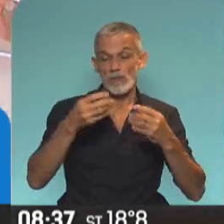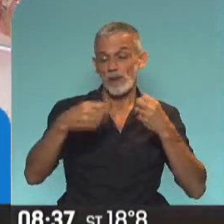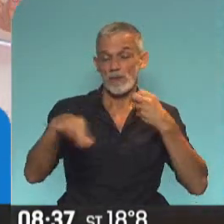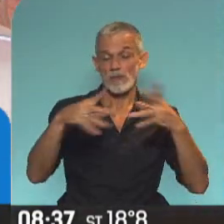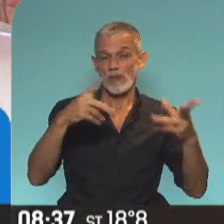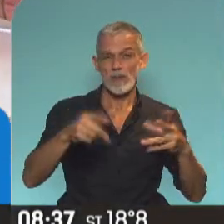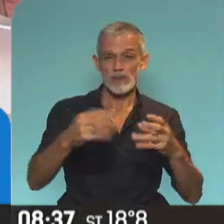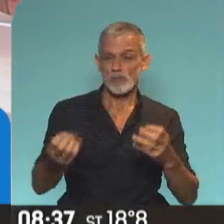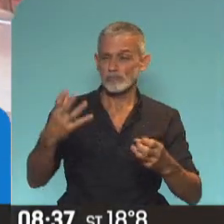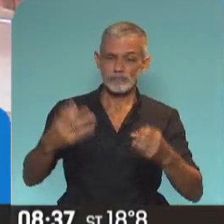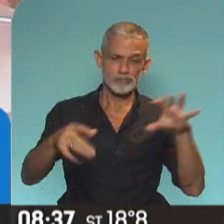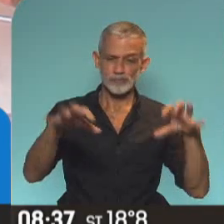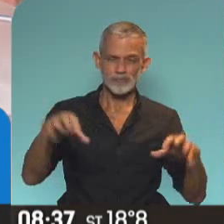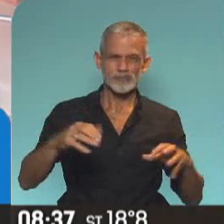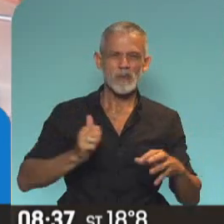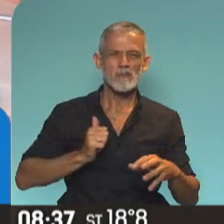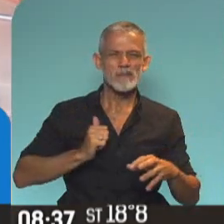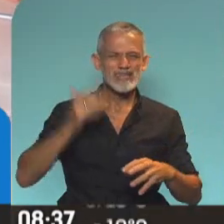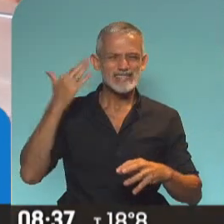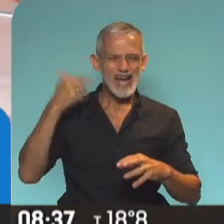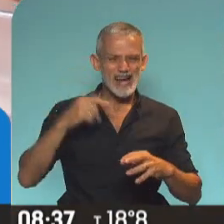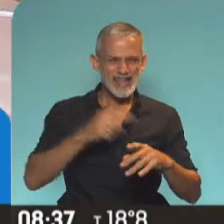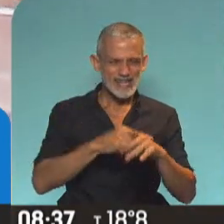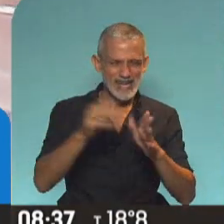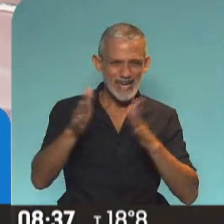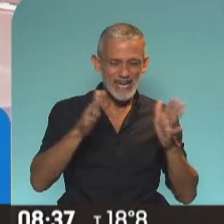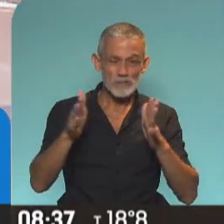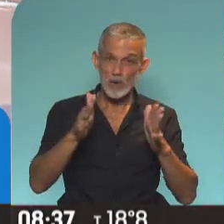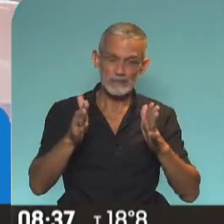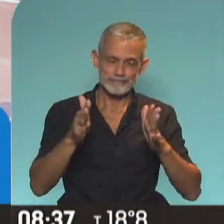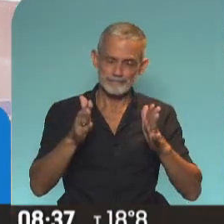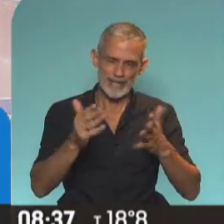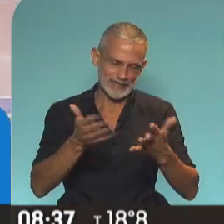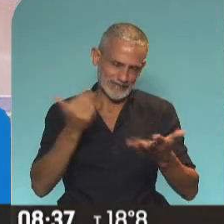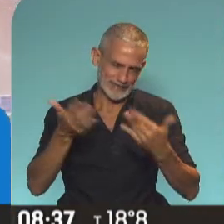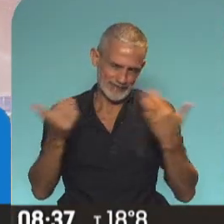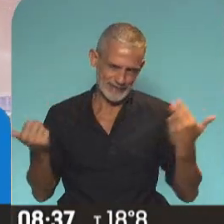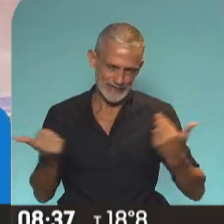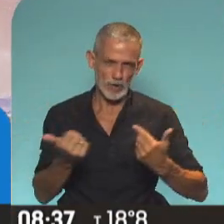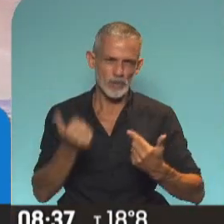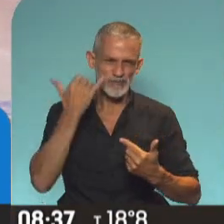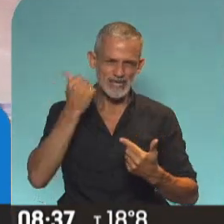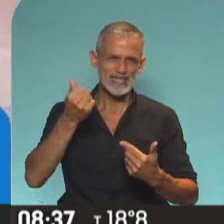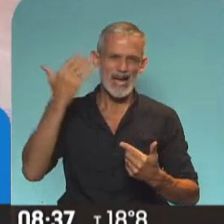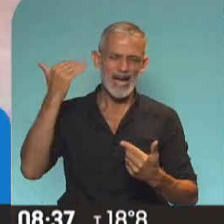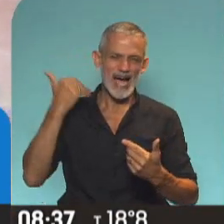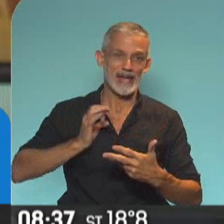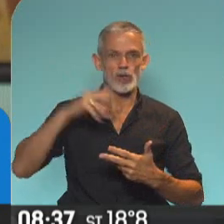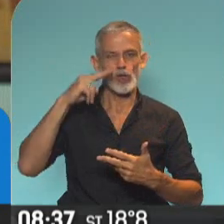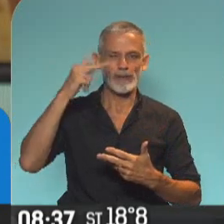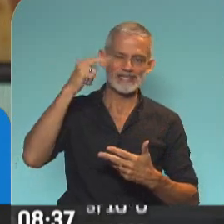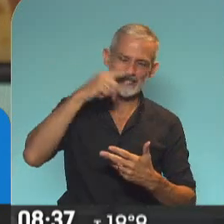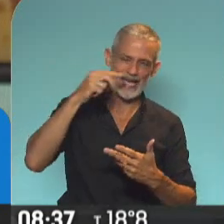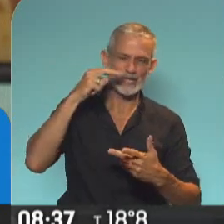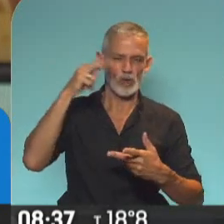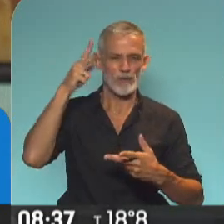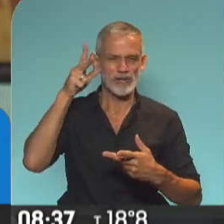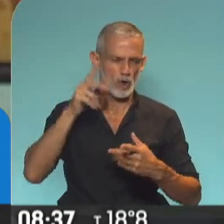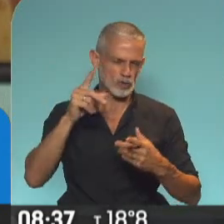años y sobre todo en la última dictadura cívico-militar que desarmó gran parte de eso. Bueno, en realidad ya con el golpe del 55 se fueron